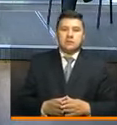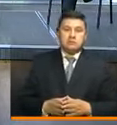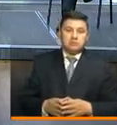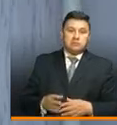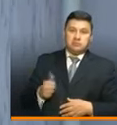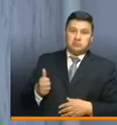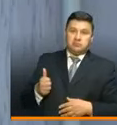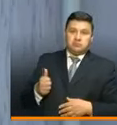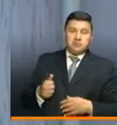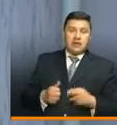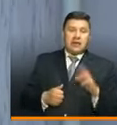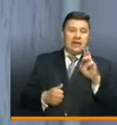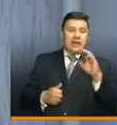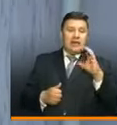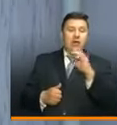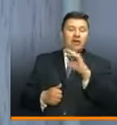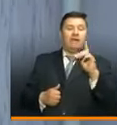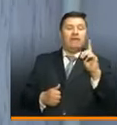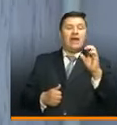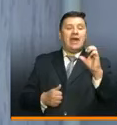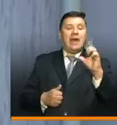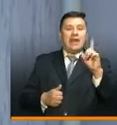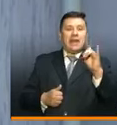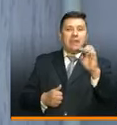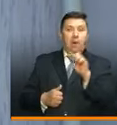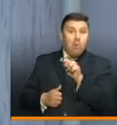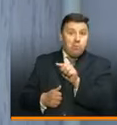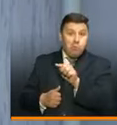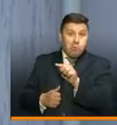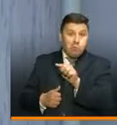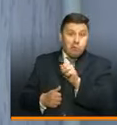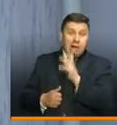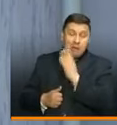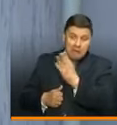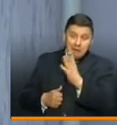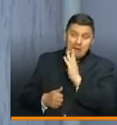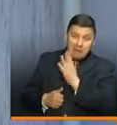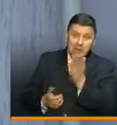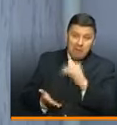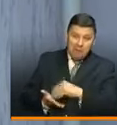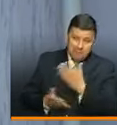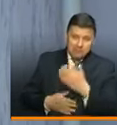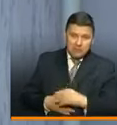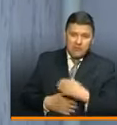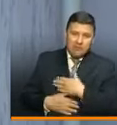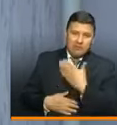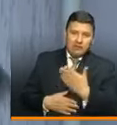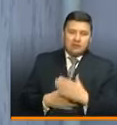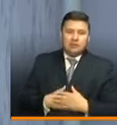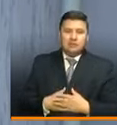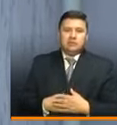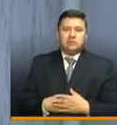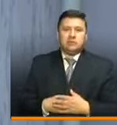Enhorabuena al Grupo Reco. Felipe Perico, entiendo que estás ahí, te pasaríamos la palabra. Nuevamente, felicitaciones.